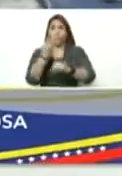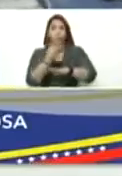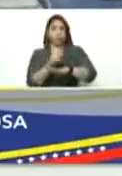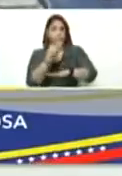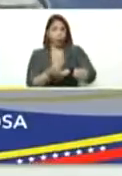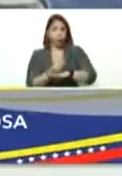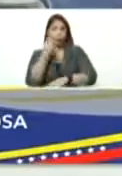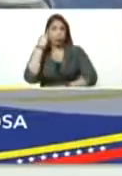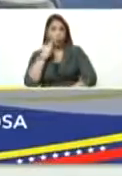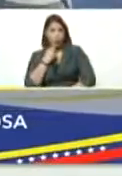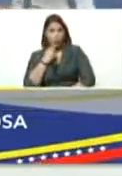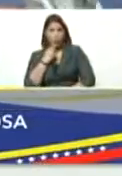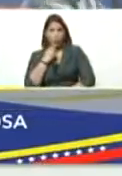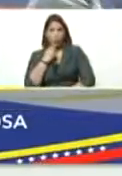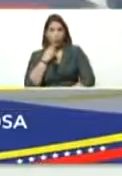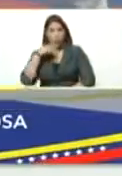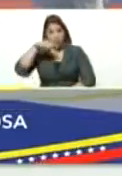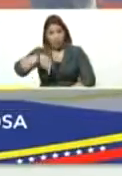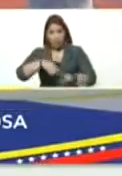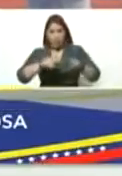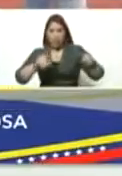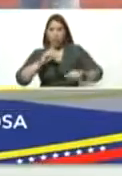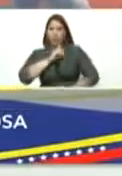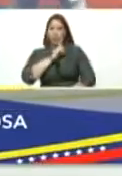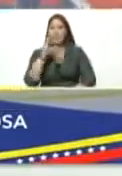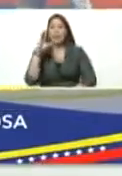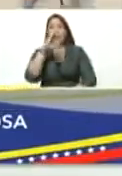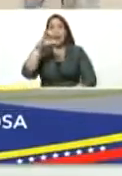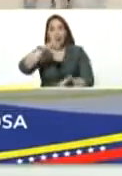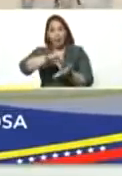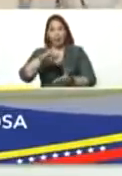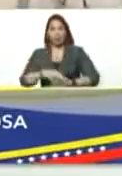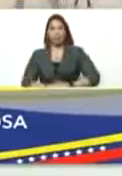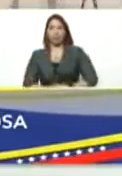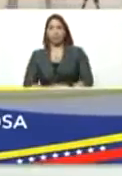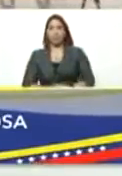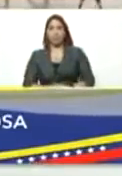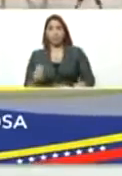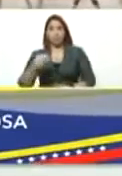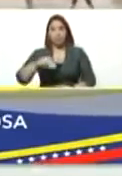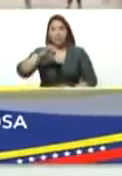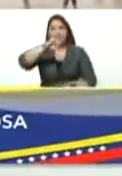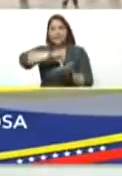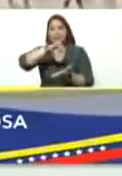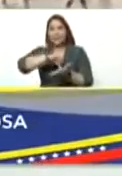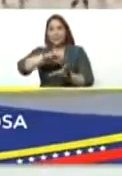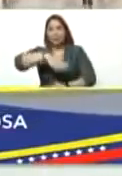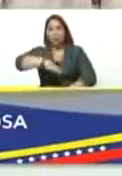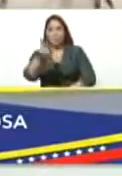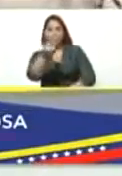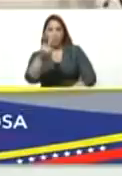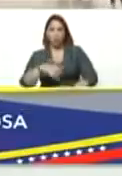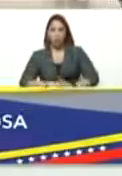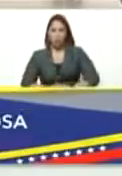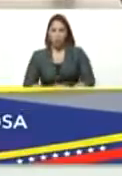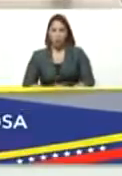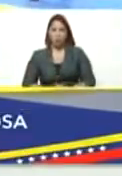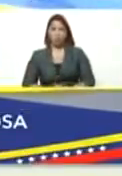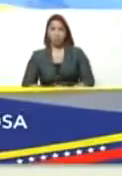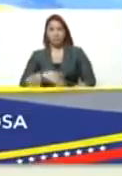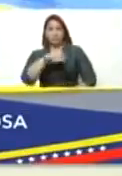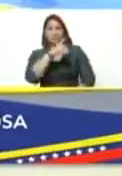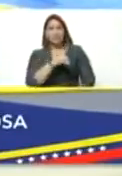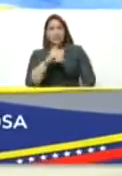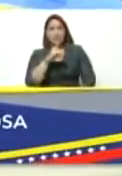es Bolívar. Este territorio se llama Caracas, además es la capital de la República. Es distrito